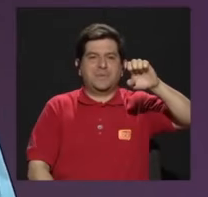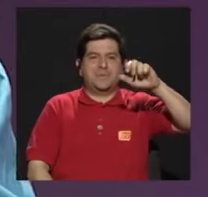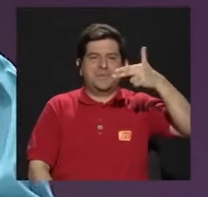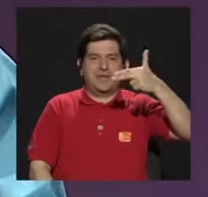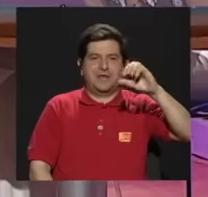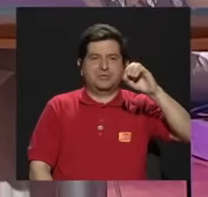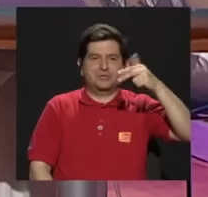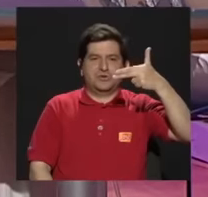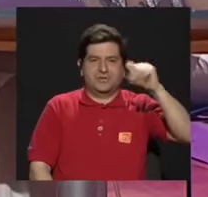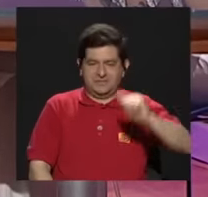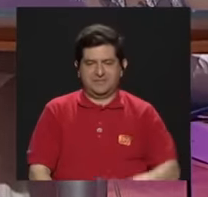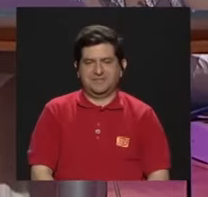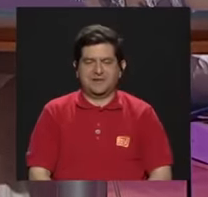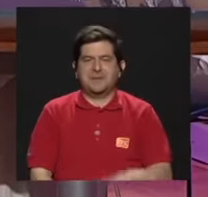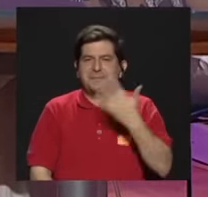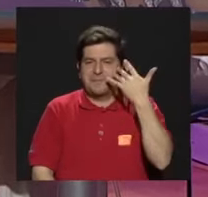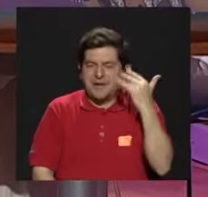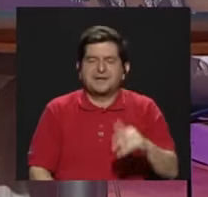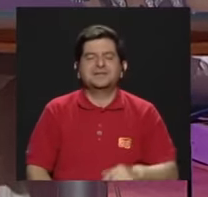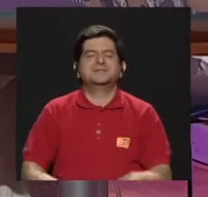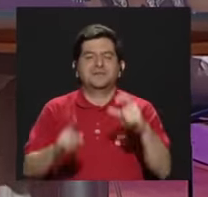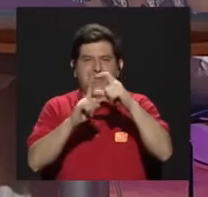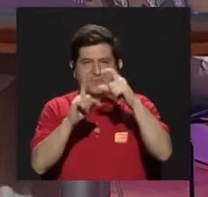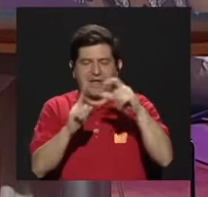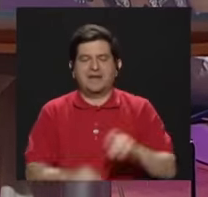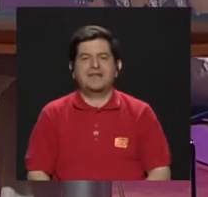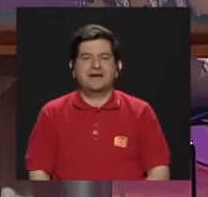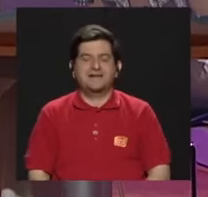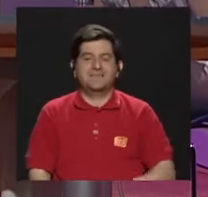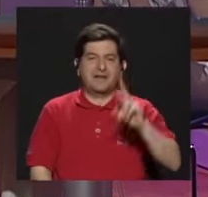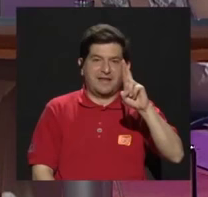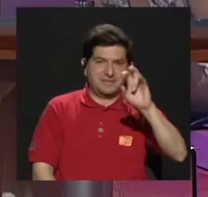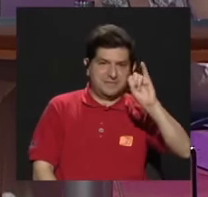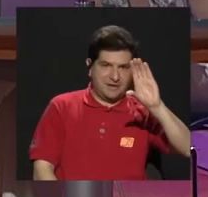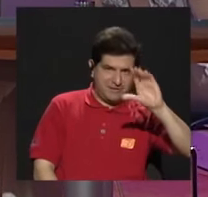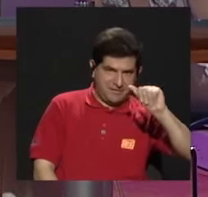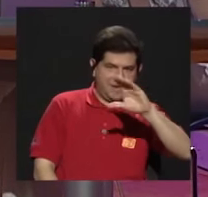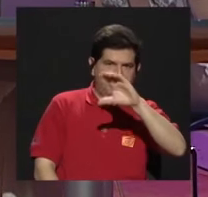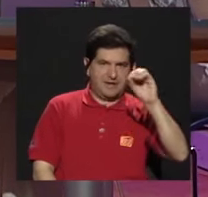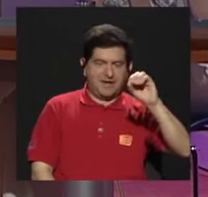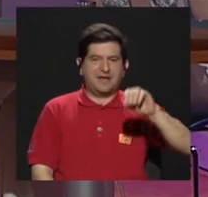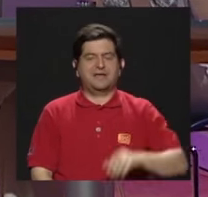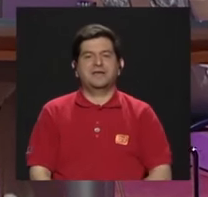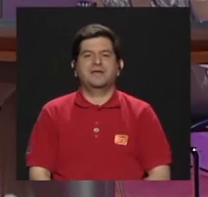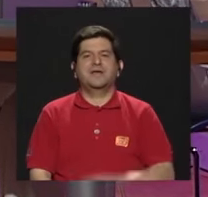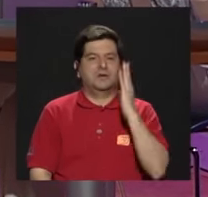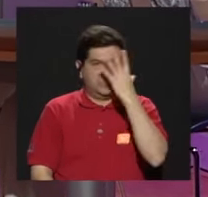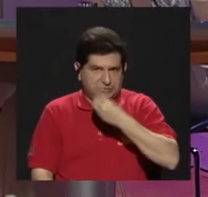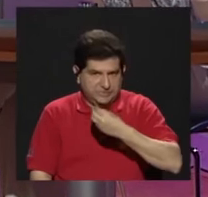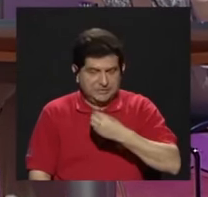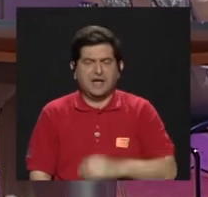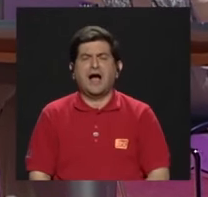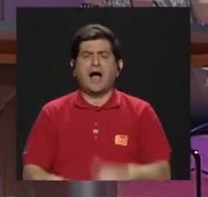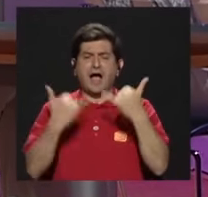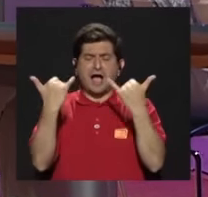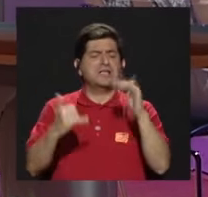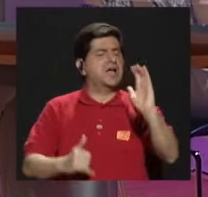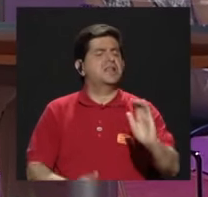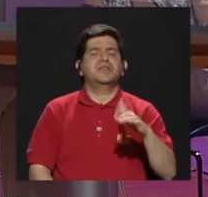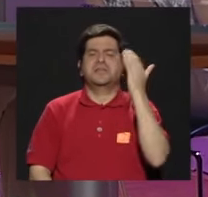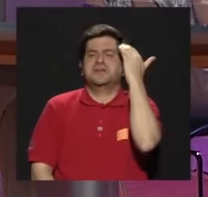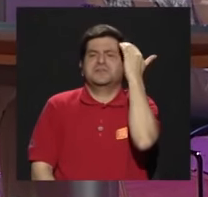sin él decía. Saber casi ni hablar. Apenas hablando. ¿Ah? Y él todo contento porque ya, ¿ah?, su chiquito sabía conquistar